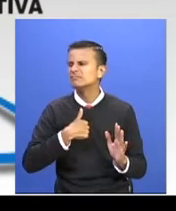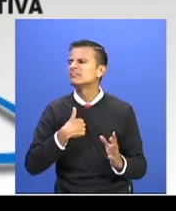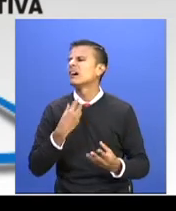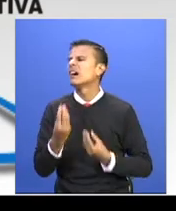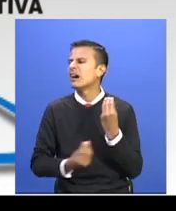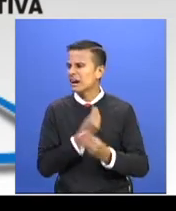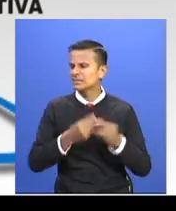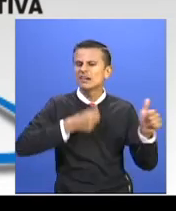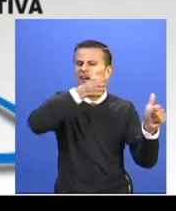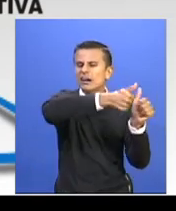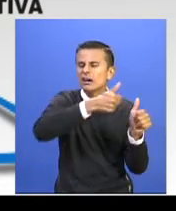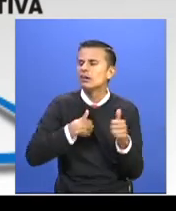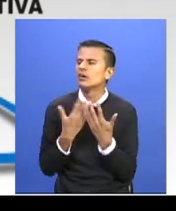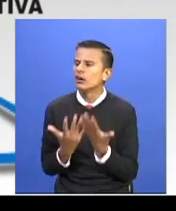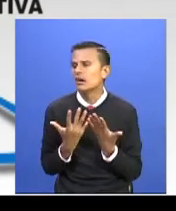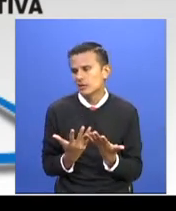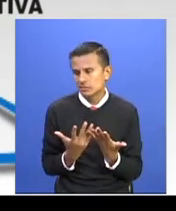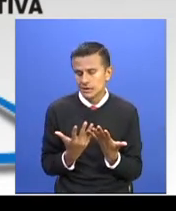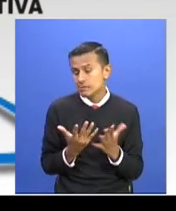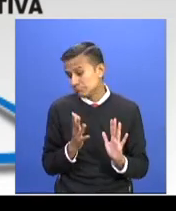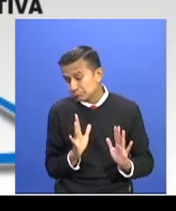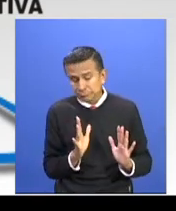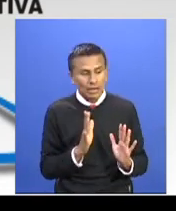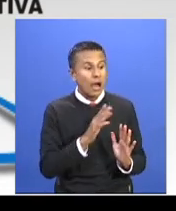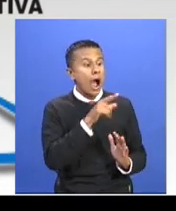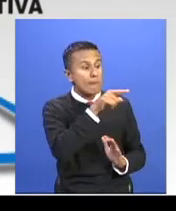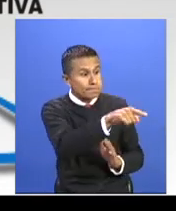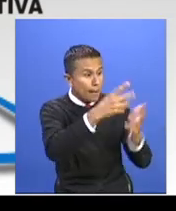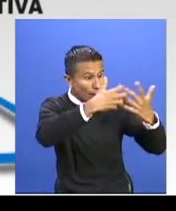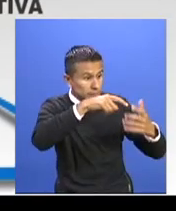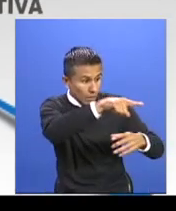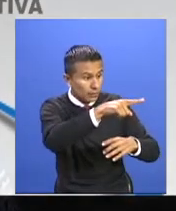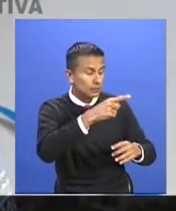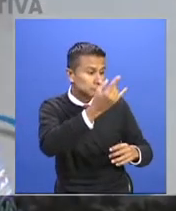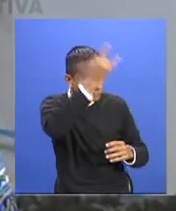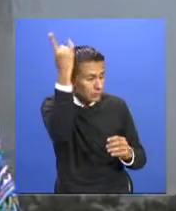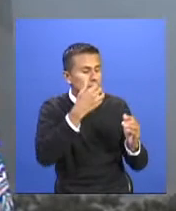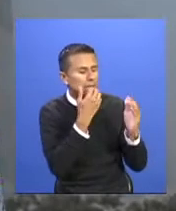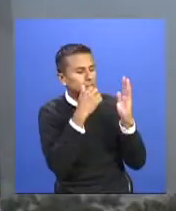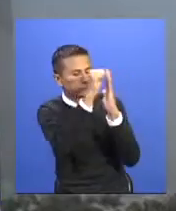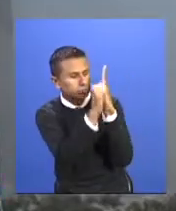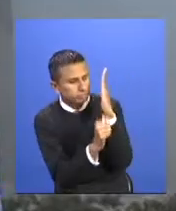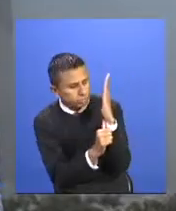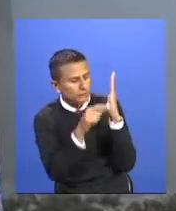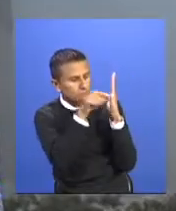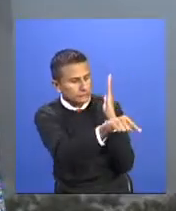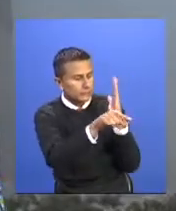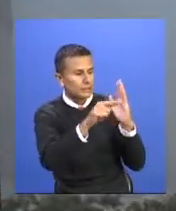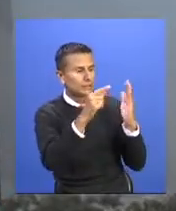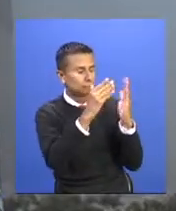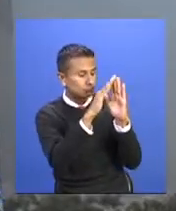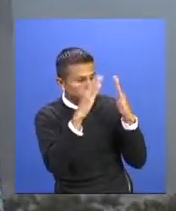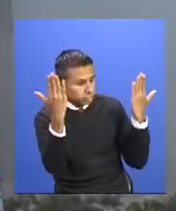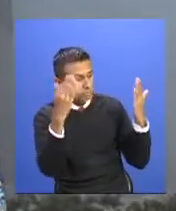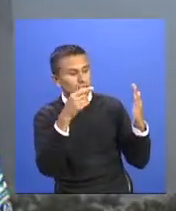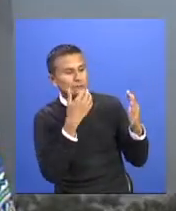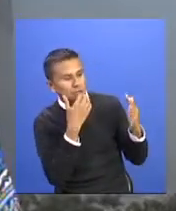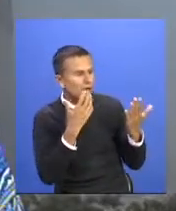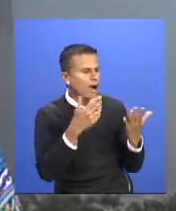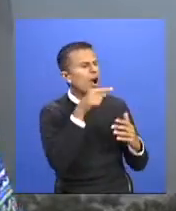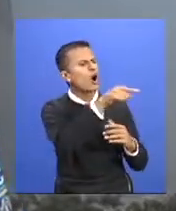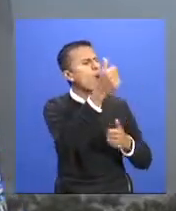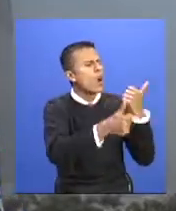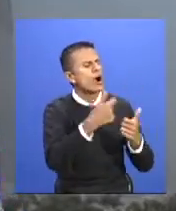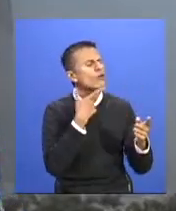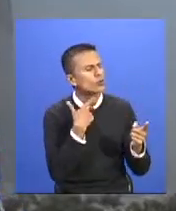ya empieza uno a ver si ya tienen de pronto algún esquema o algún desarrollo gráfico adelantado y